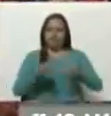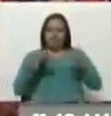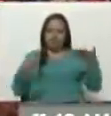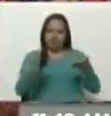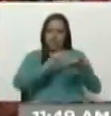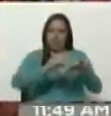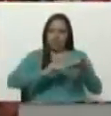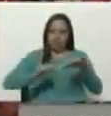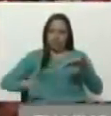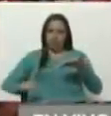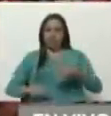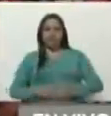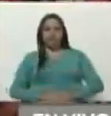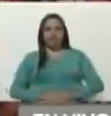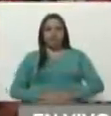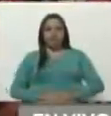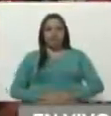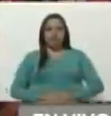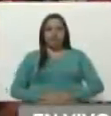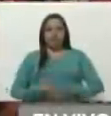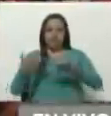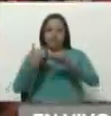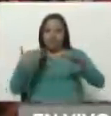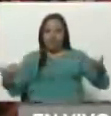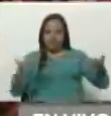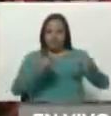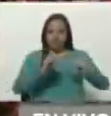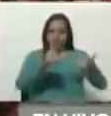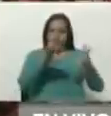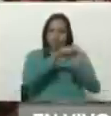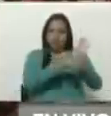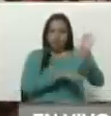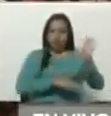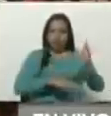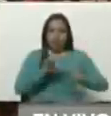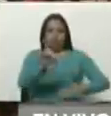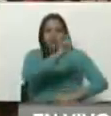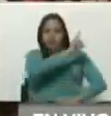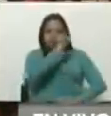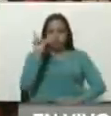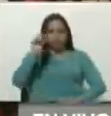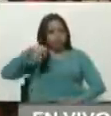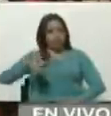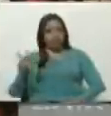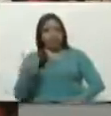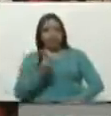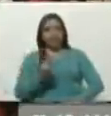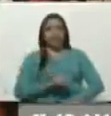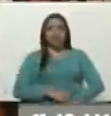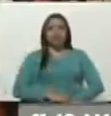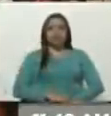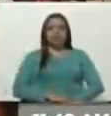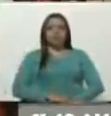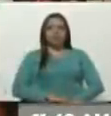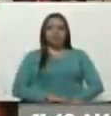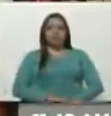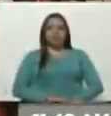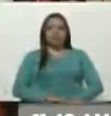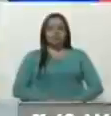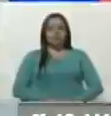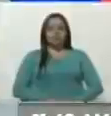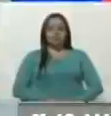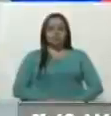disposiciones de los estatutos del Partido Socialista Unido de Venezuela. Que es